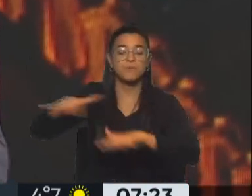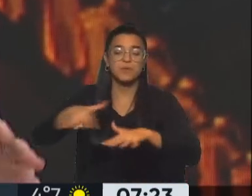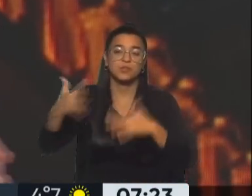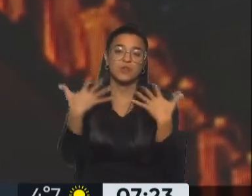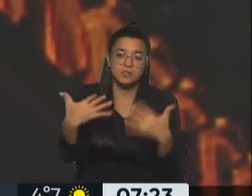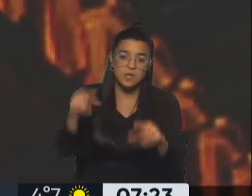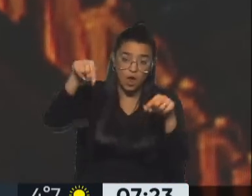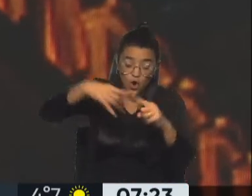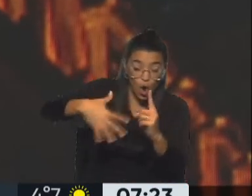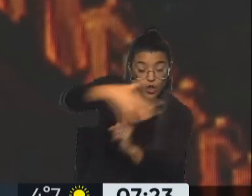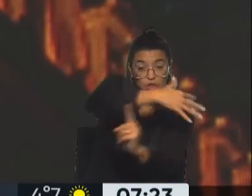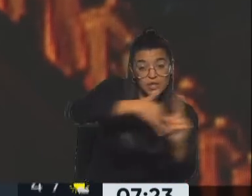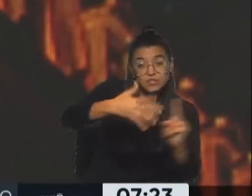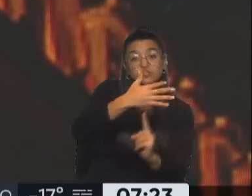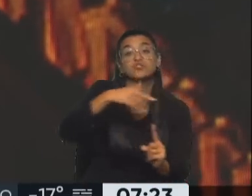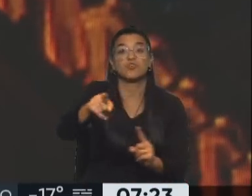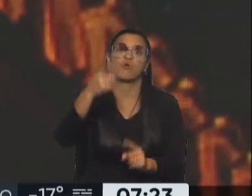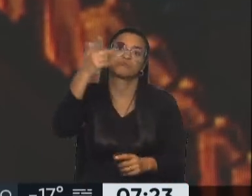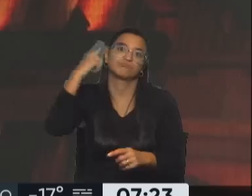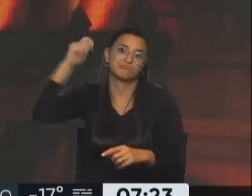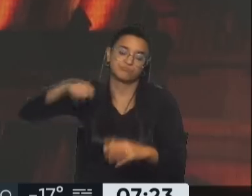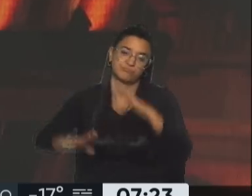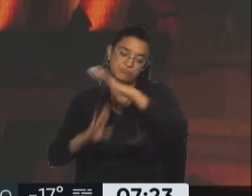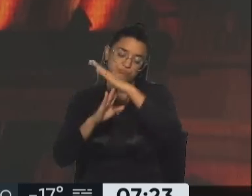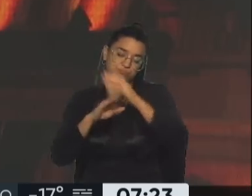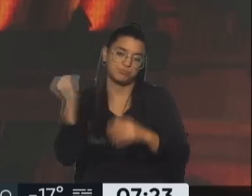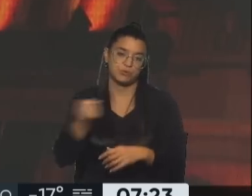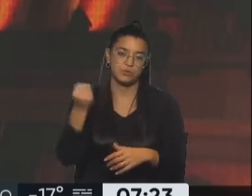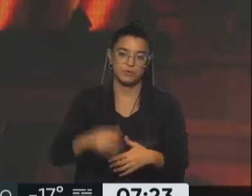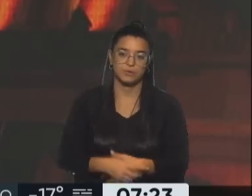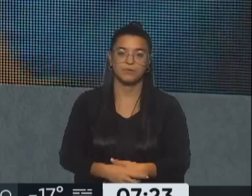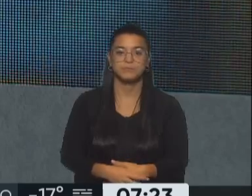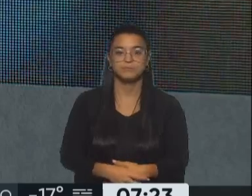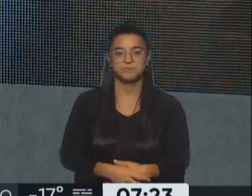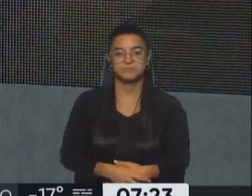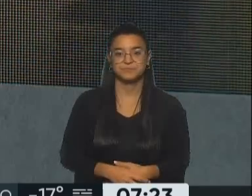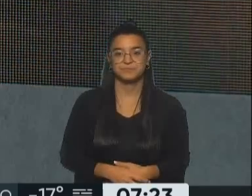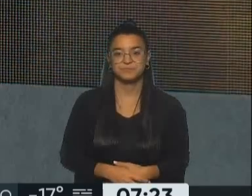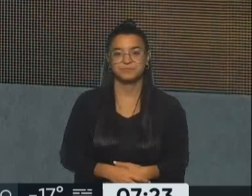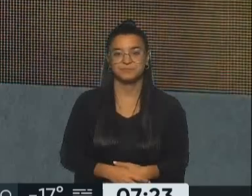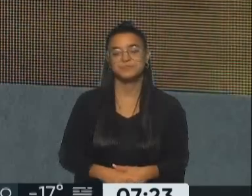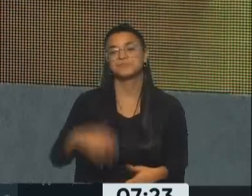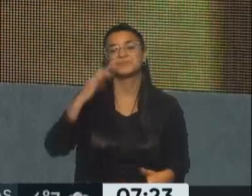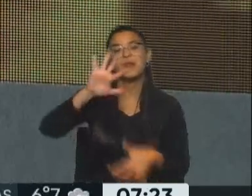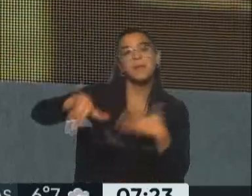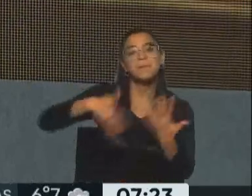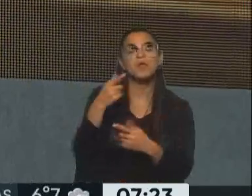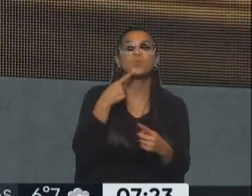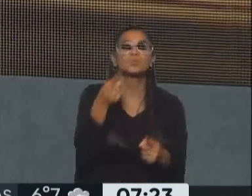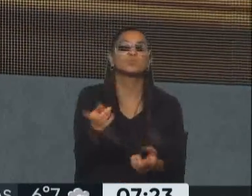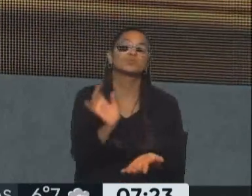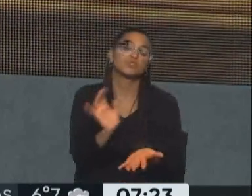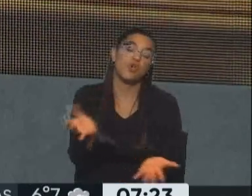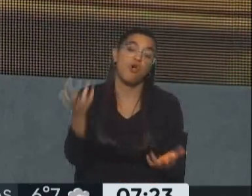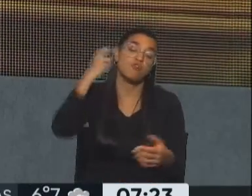populares, y en este contexto la Corte Suprema tiene un rol fundamental. Gracias, Verú. Seguimos. Y las repercusiones en el Congreso Nacional